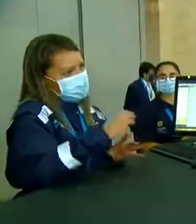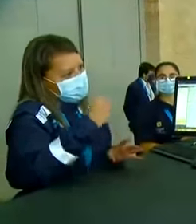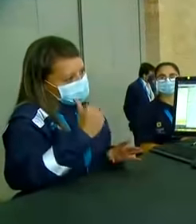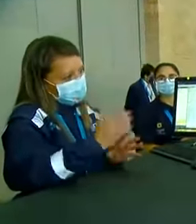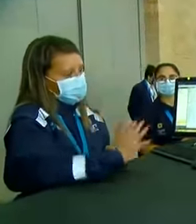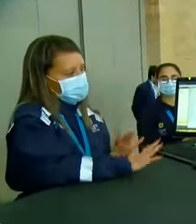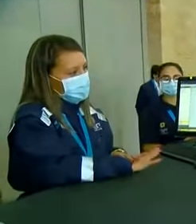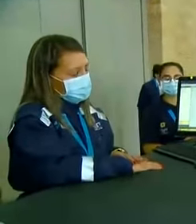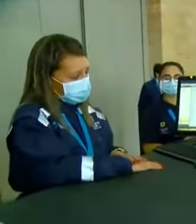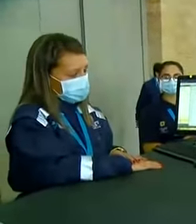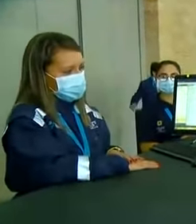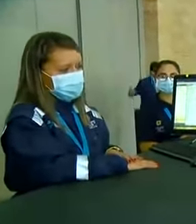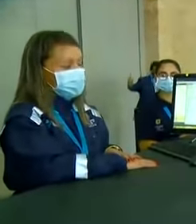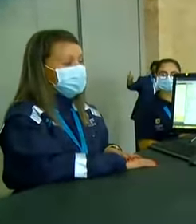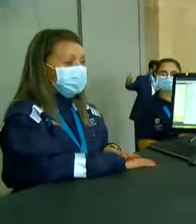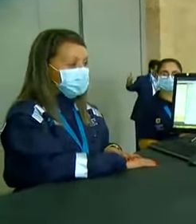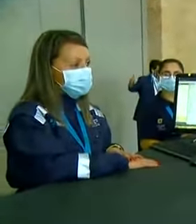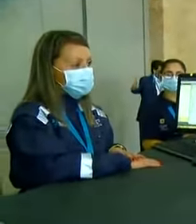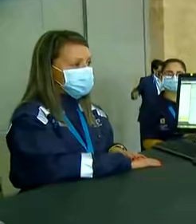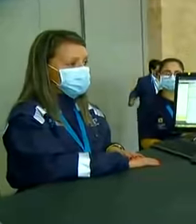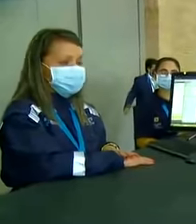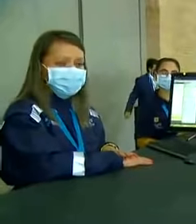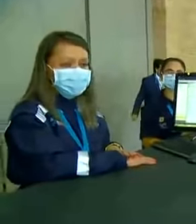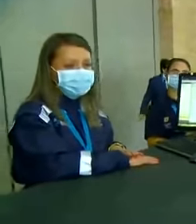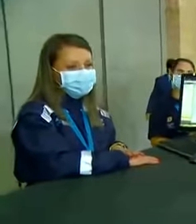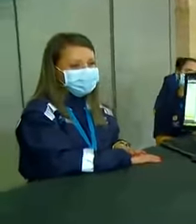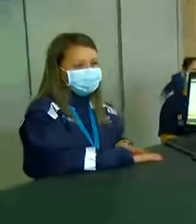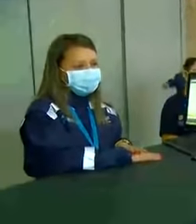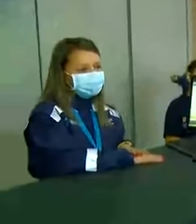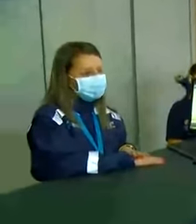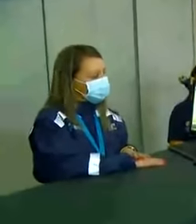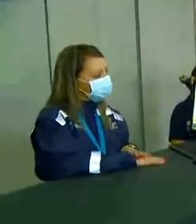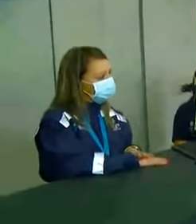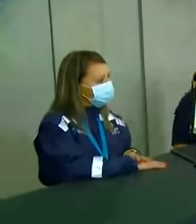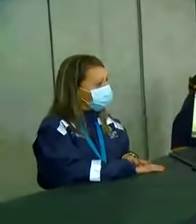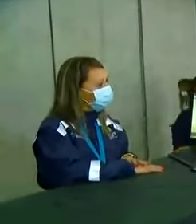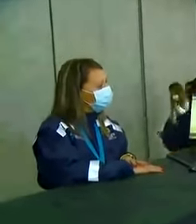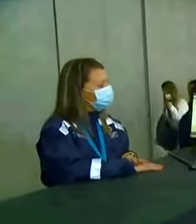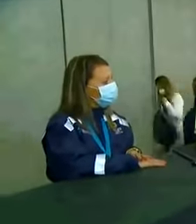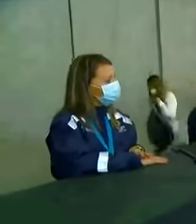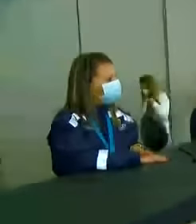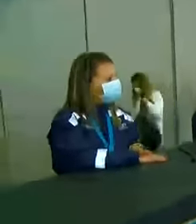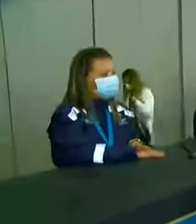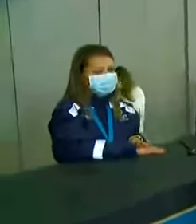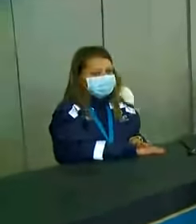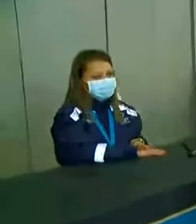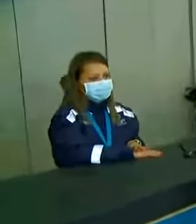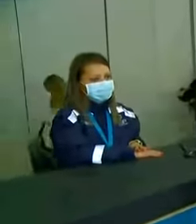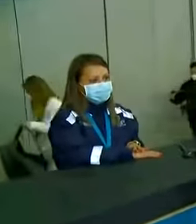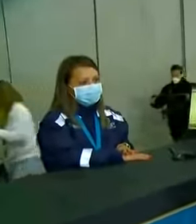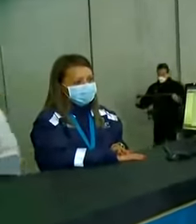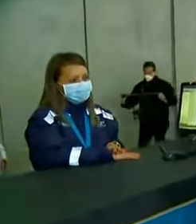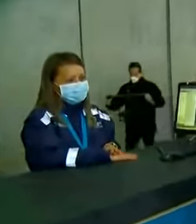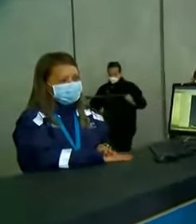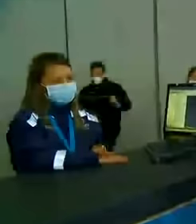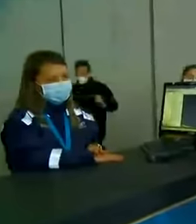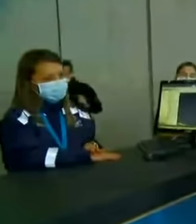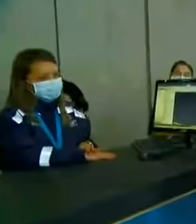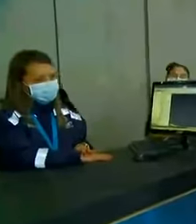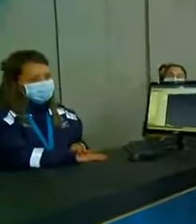pertenencias de los usuarios que tenemos adentro. ¿Qué se me dice mi amigo el gobernador? A Corferias vamos a